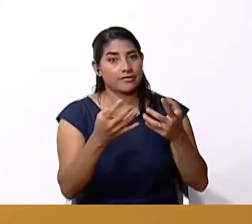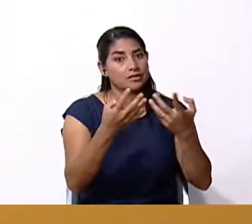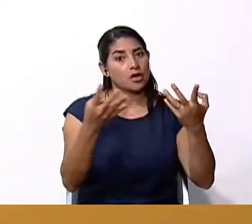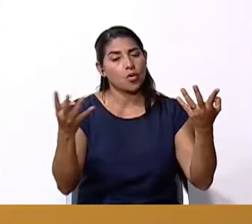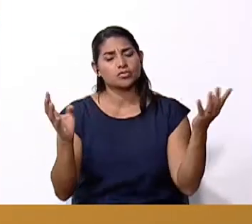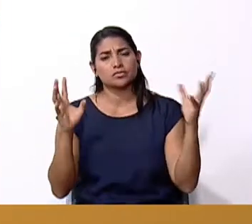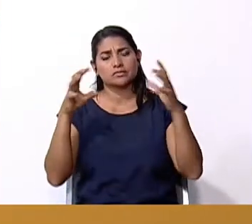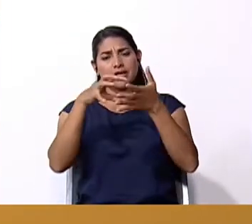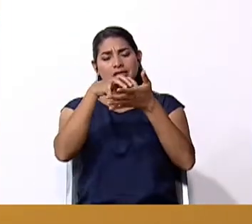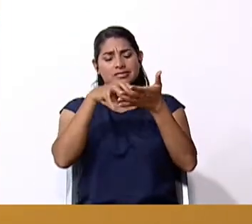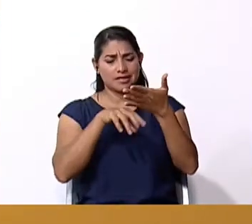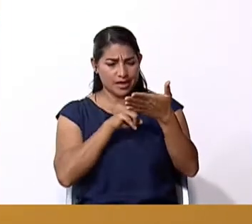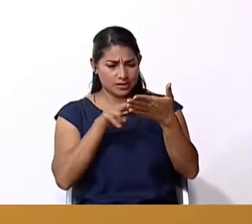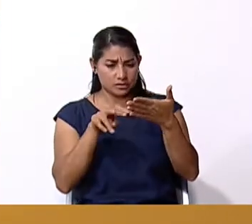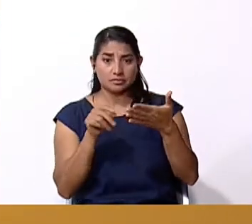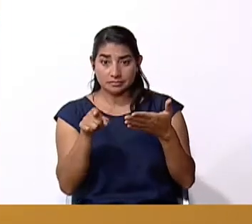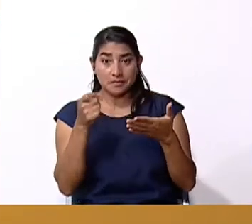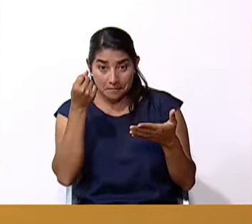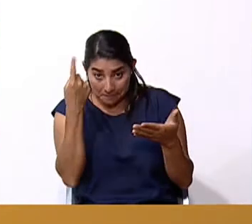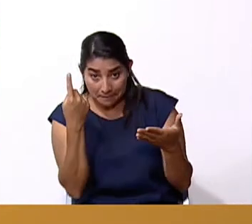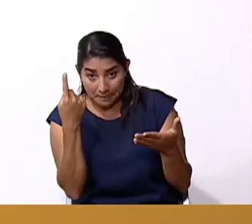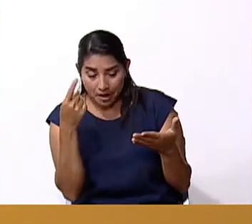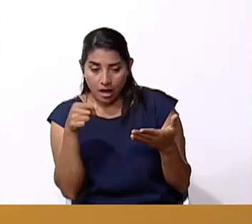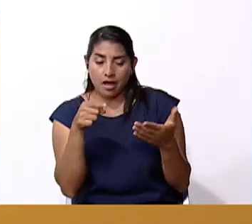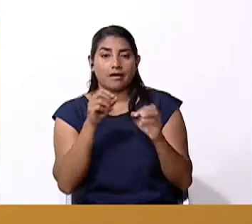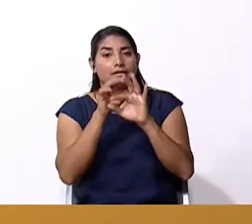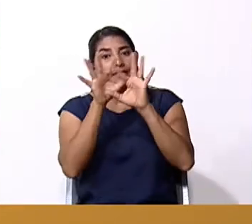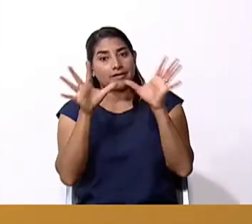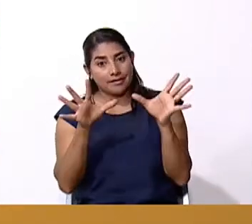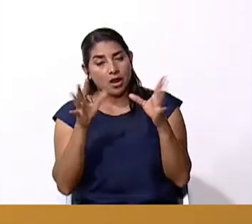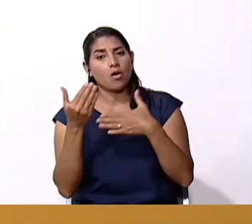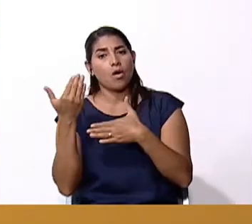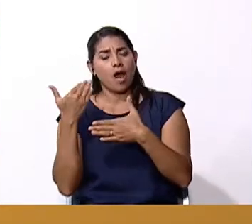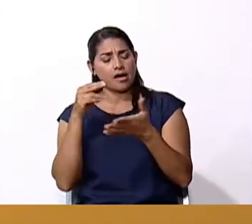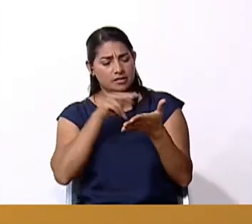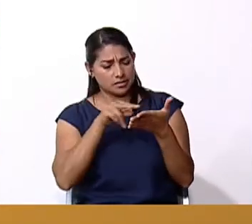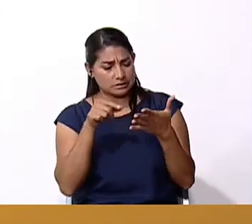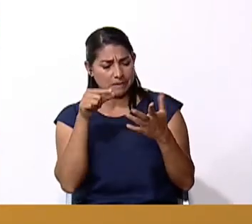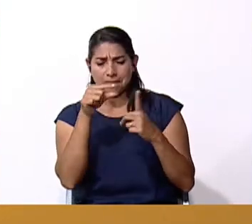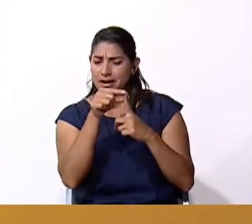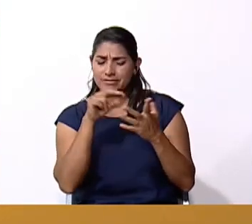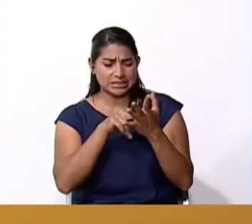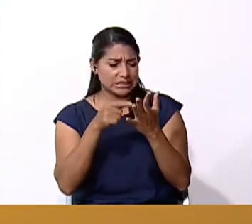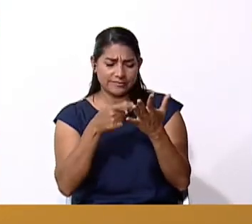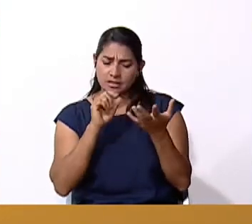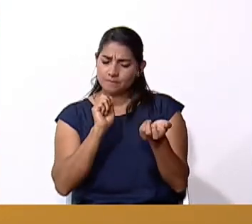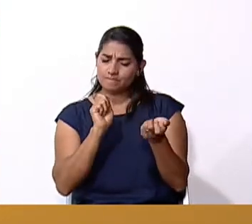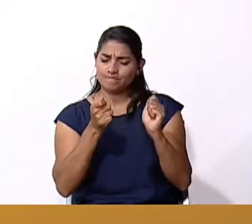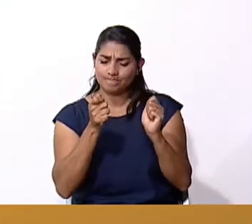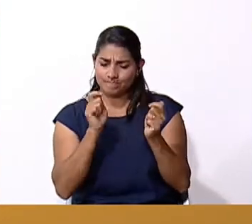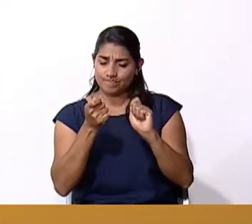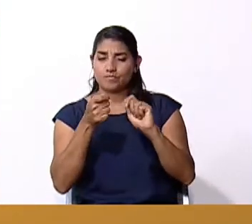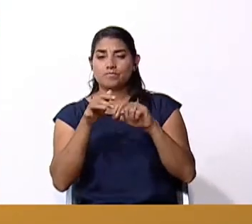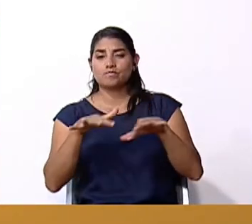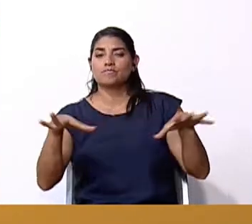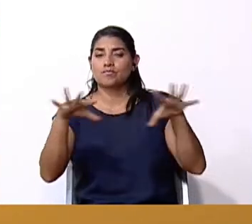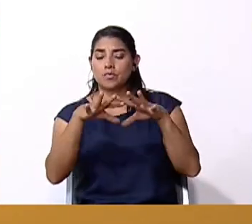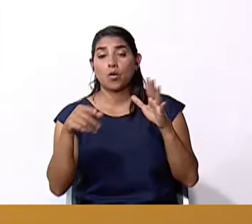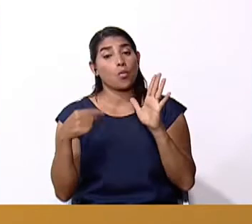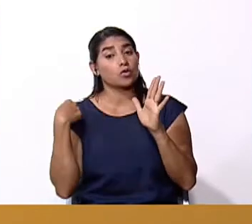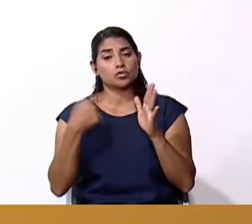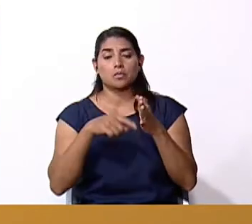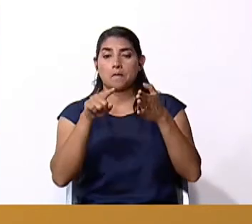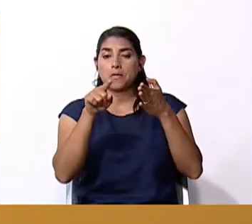al texto. ¿Se imaginan? Claro, y ya les ha ocurrido, ¿cierto? Es más, cuando no utilizamos